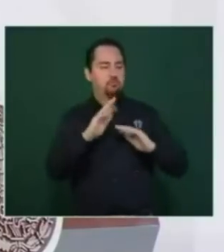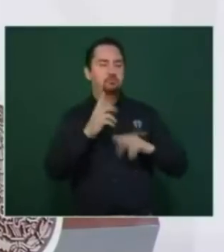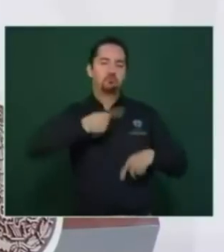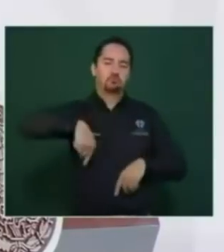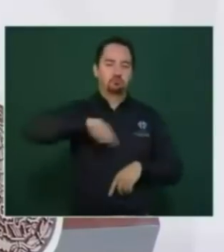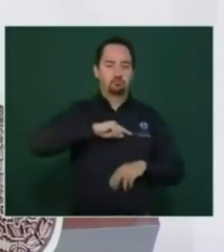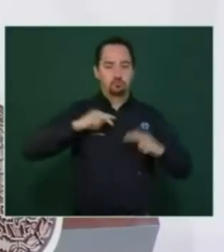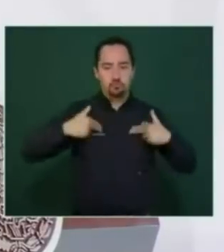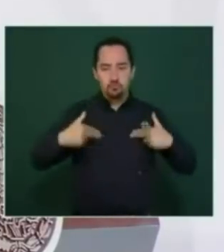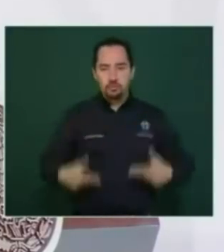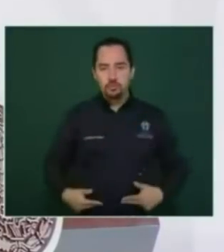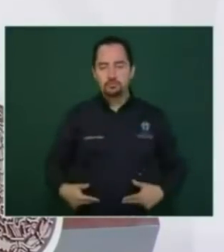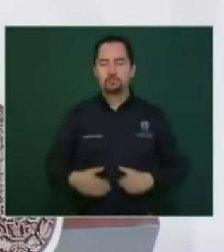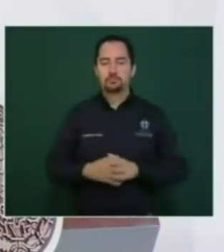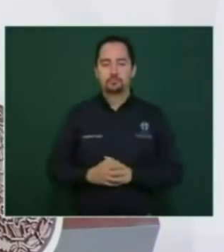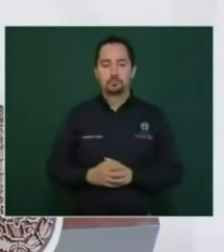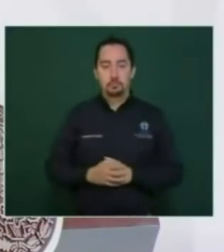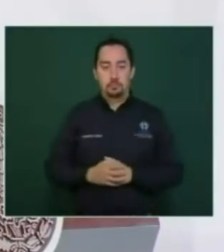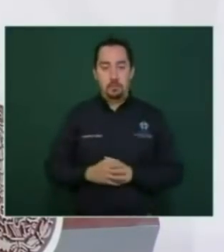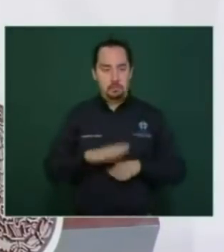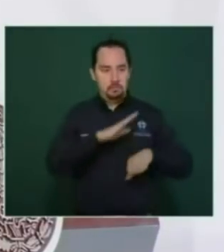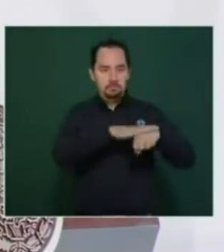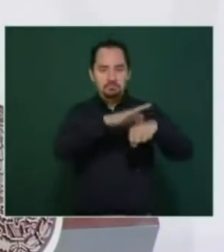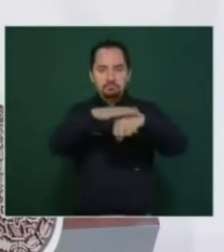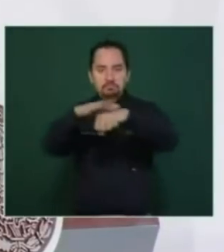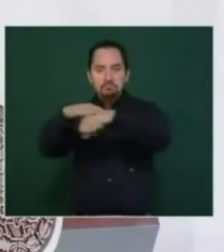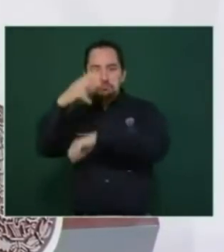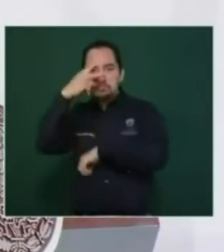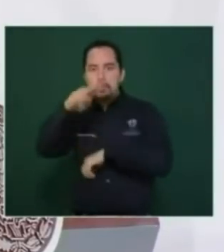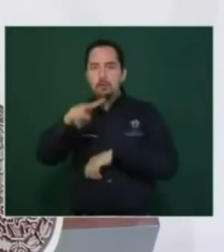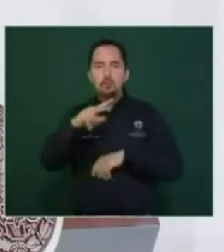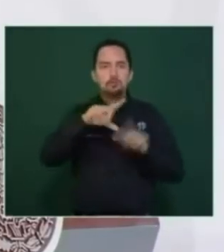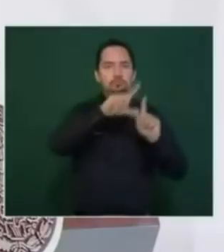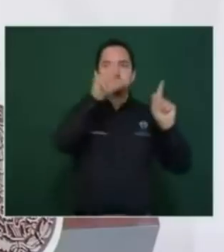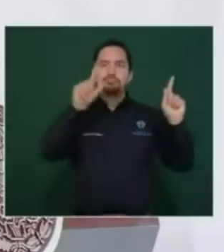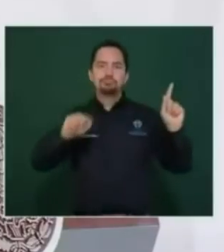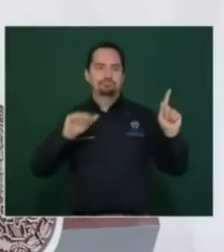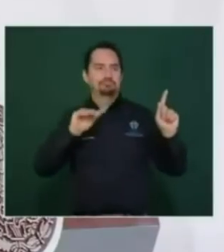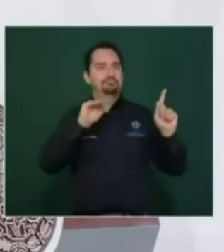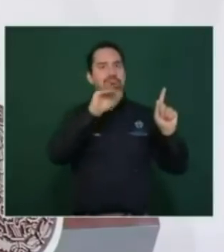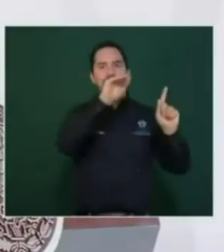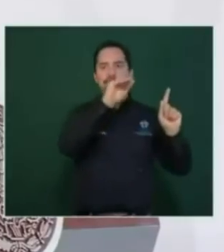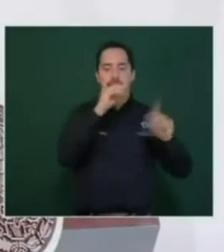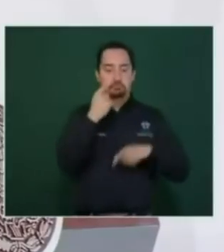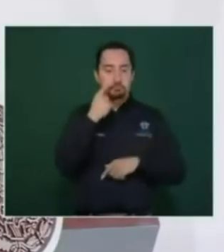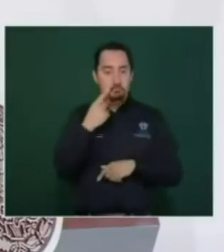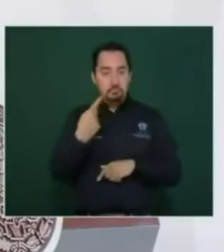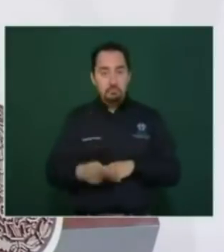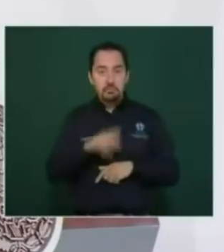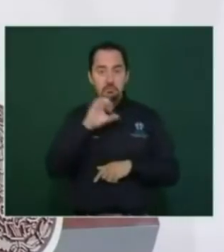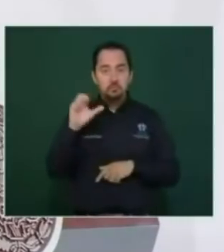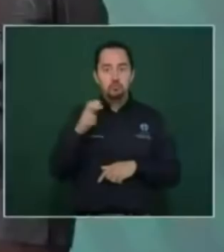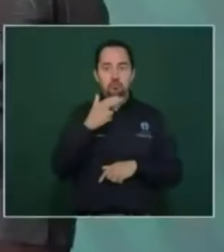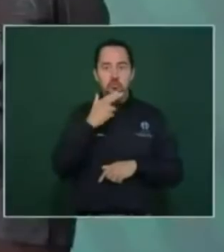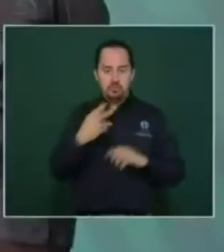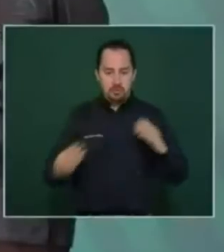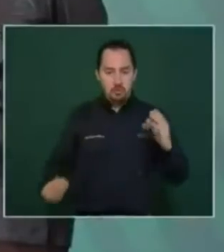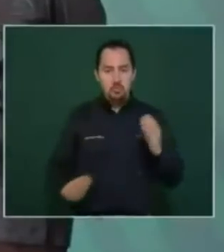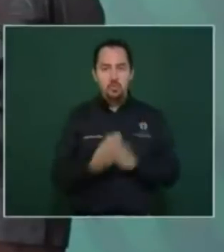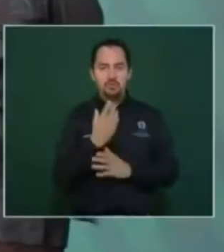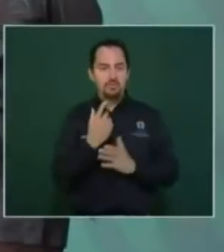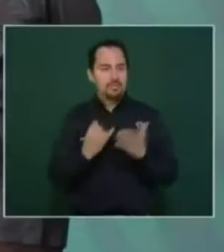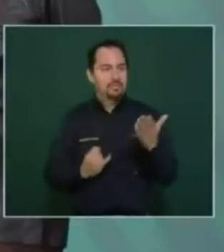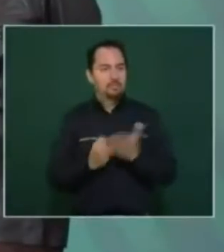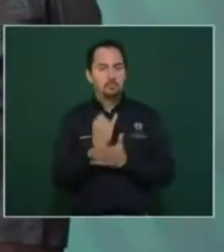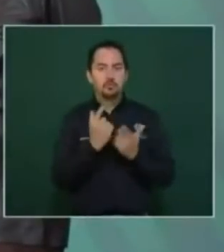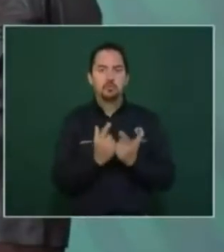este amiguis, ¿verdad? Y bueno, en su discurso también destacó que han sabido reconocer que la división y la confrontación en